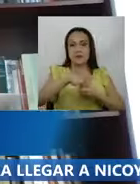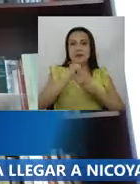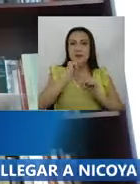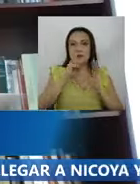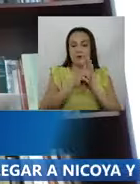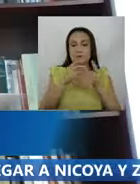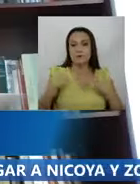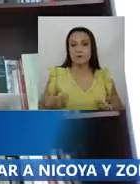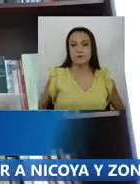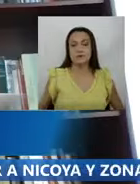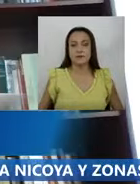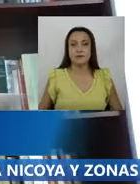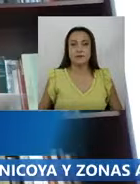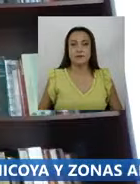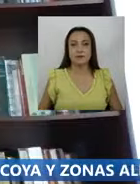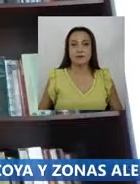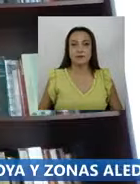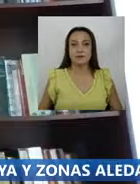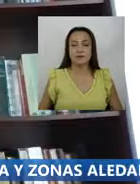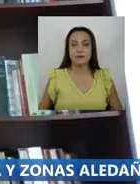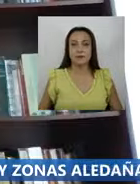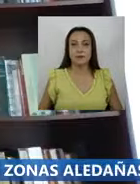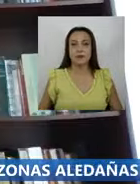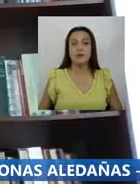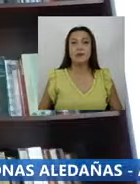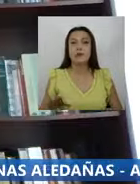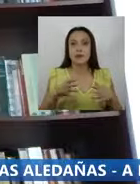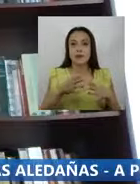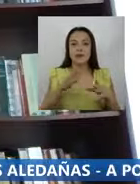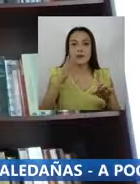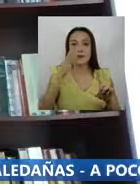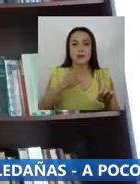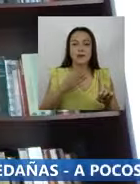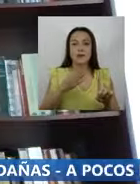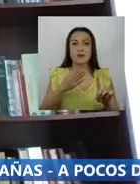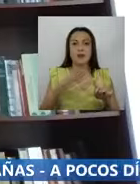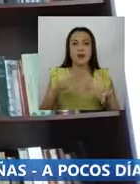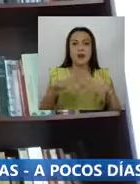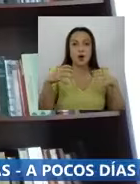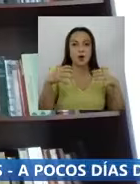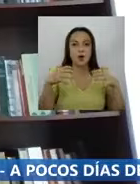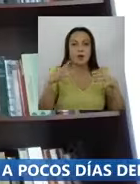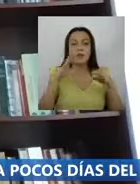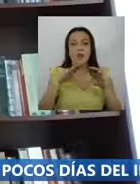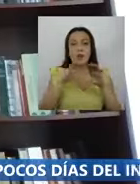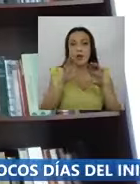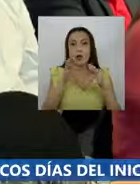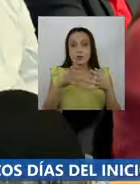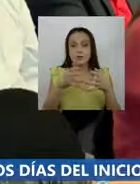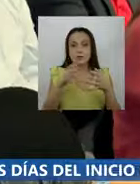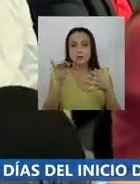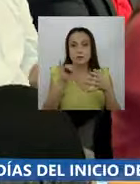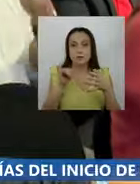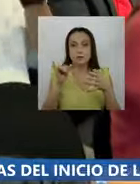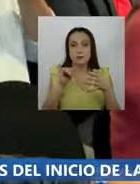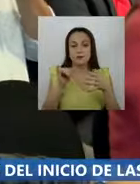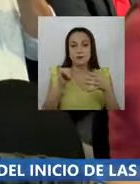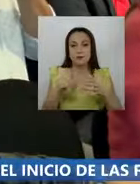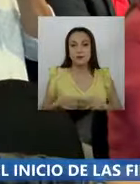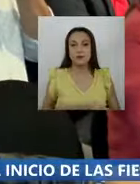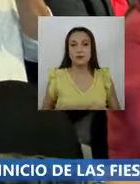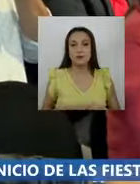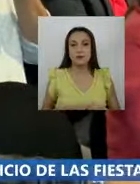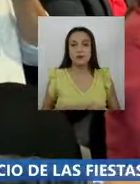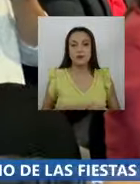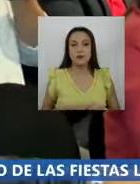Humanos. Entonces, a la Comisión se acude de forma directa y a la Corte a través de la Comisión. Igual es una ONU